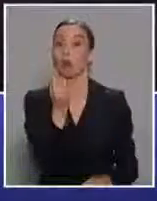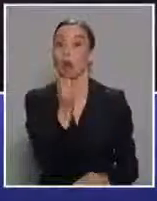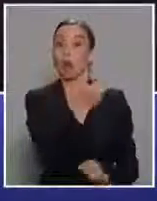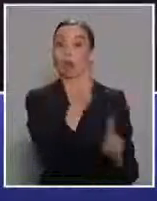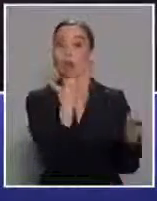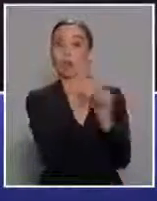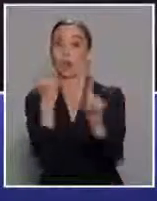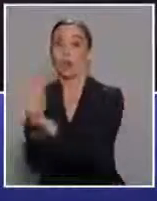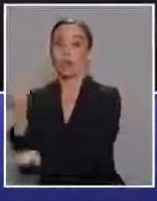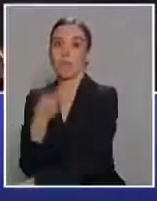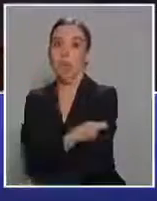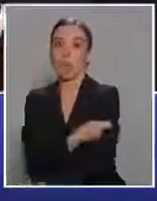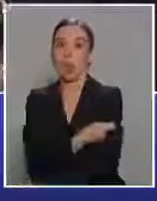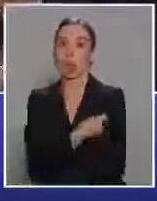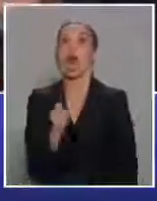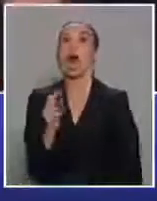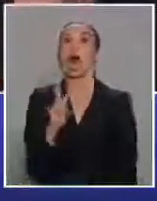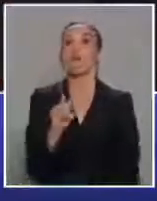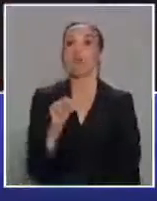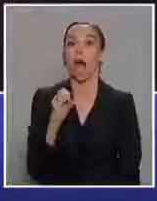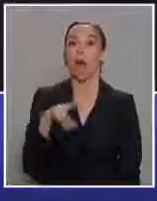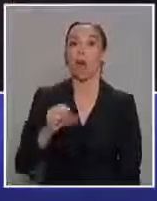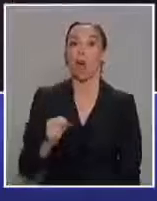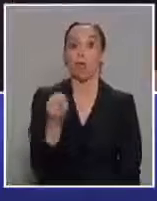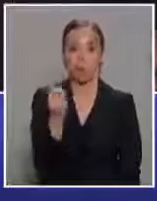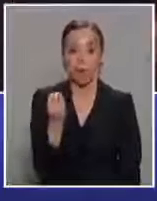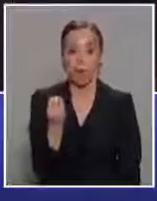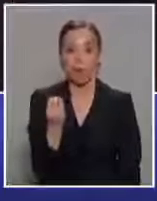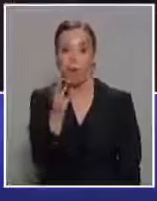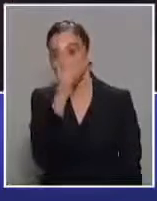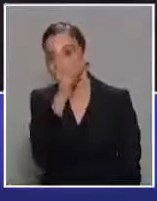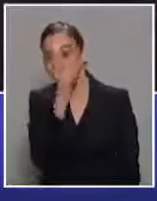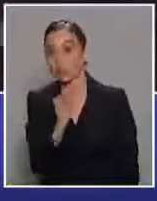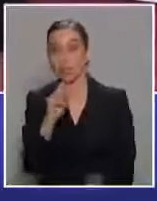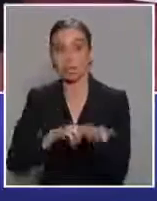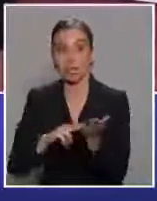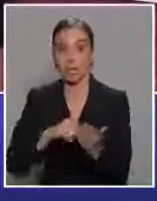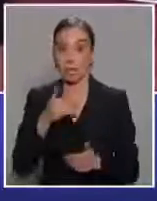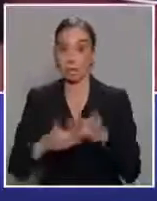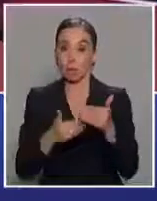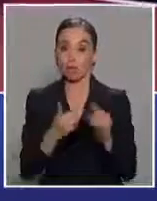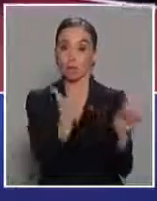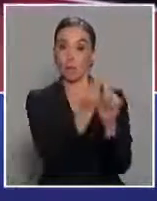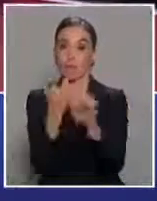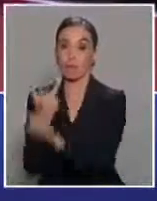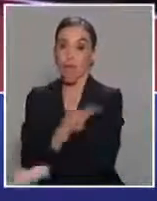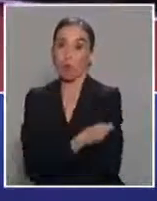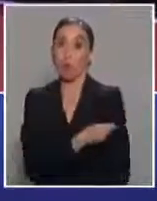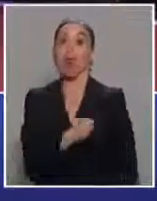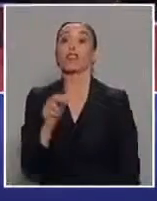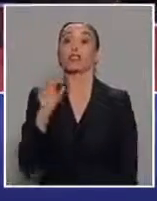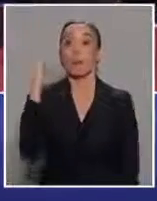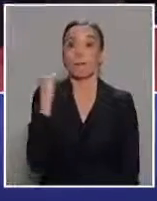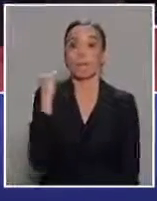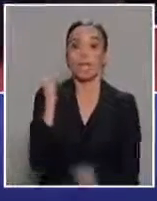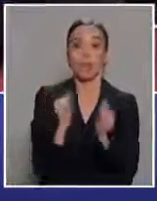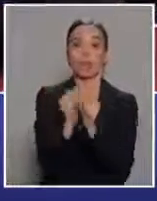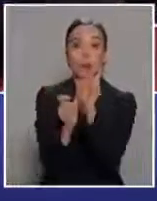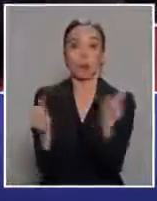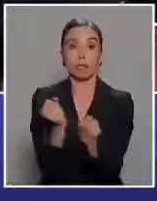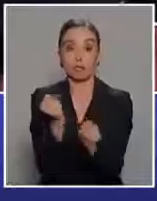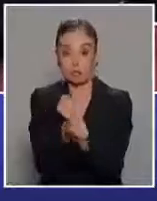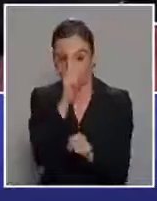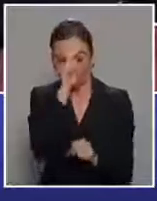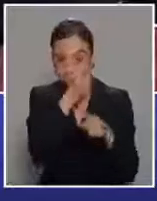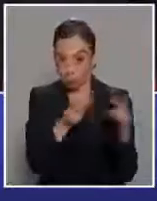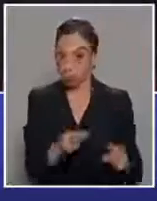vacunador que vacuna muy muy bien suena irónico pero es cierto creo que el proceso de vacunación de piñera junto a los trabajadores de